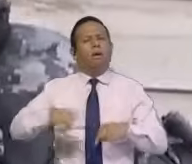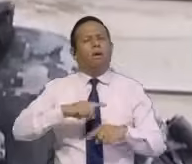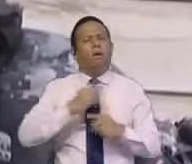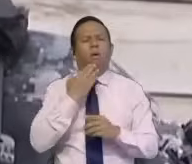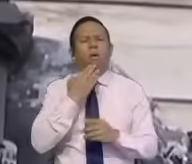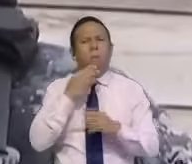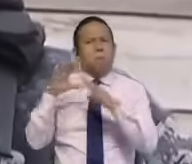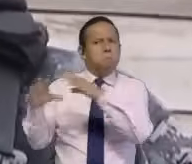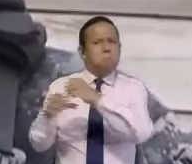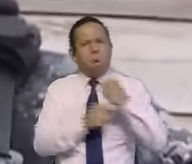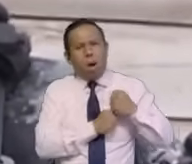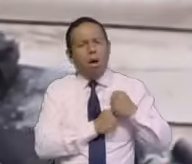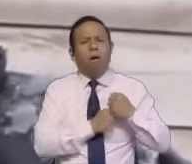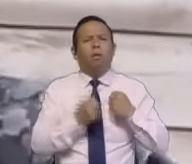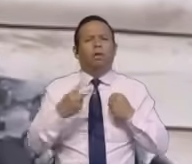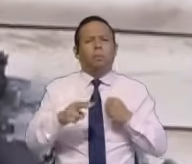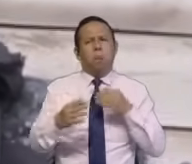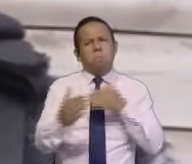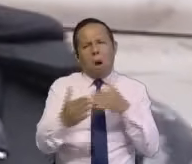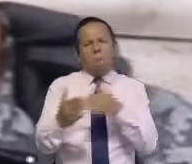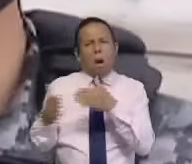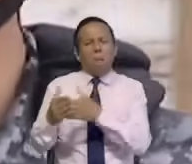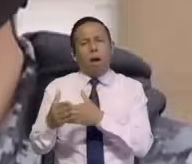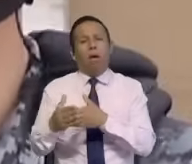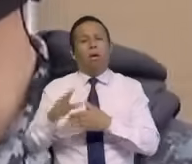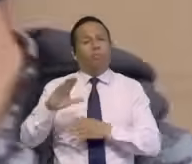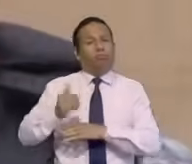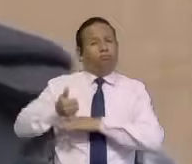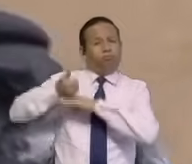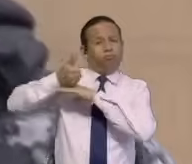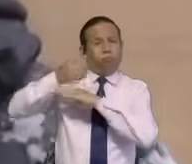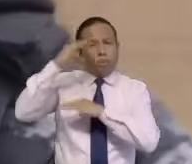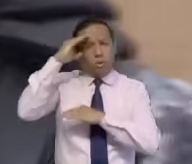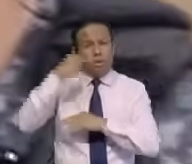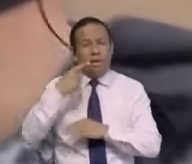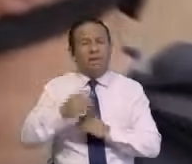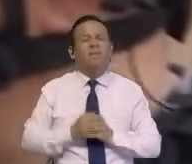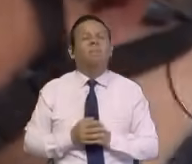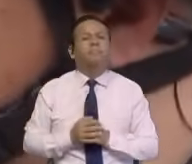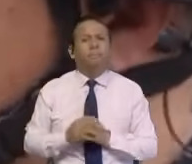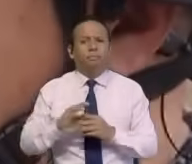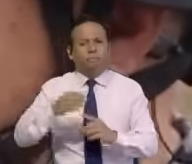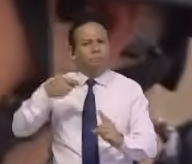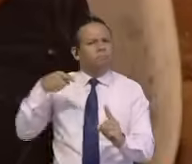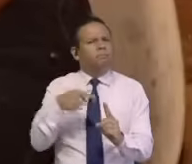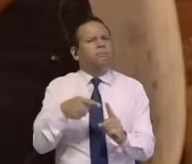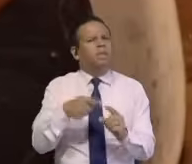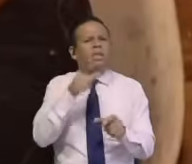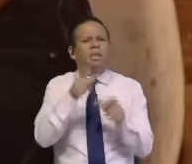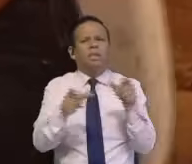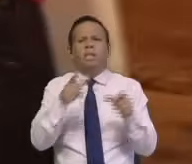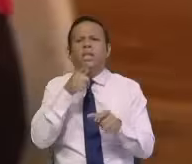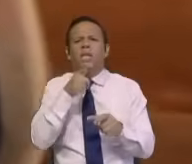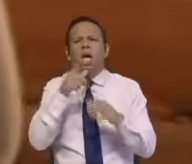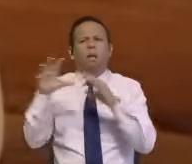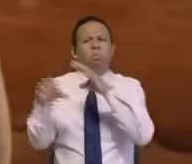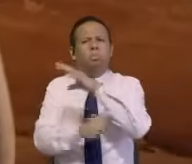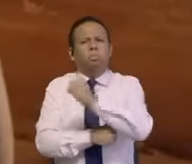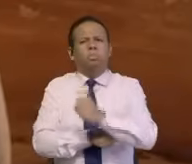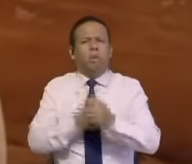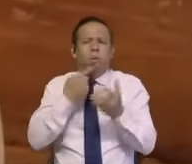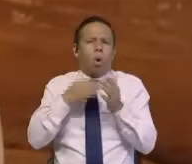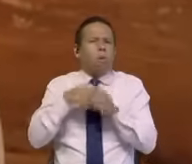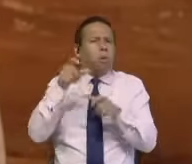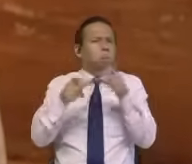De hecho, según el coronel Santa María, los objetivos a secuestrar también cambiaron. Antes iban por personas de clase